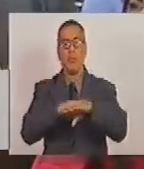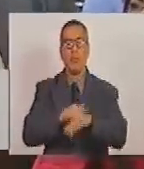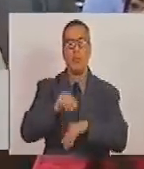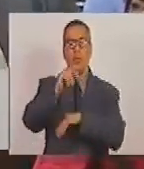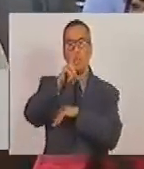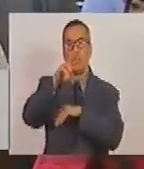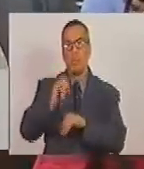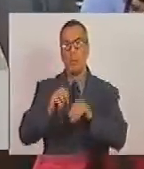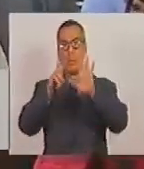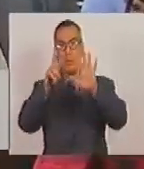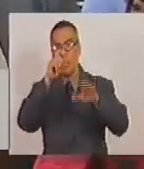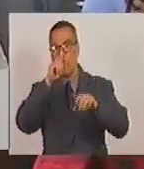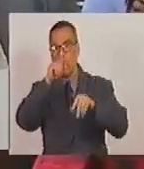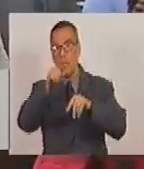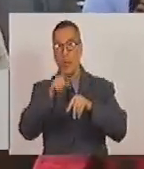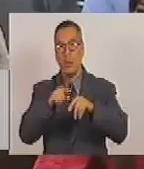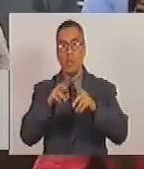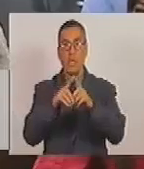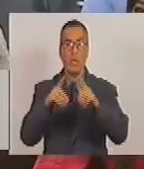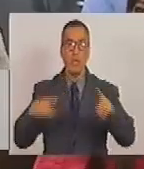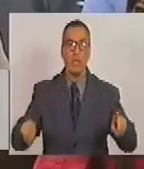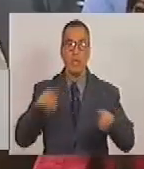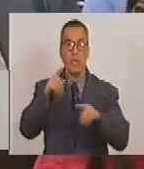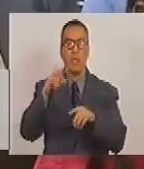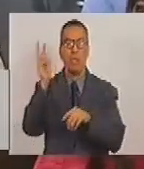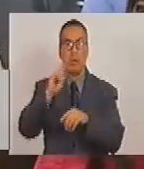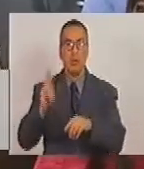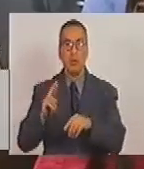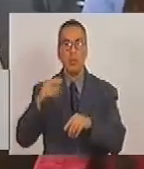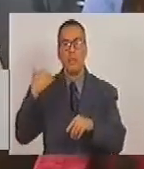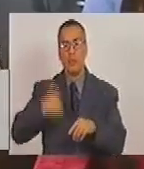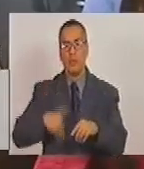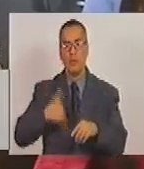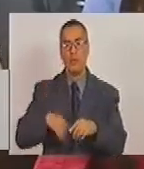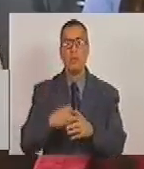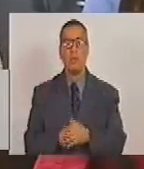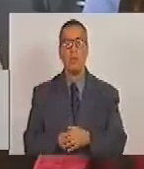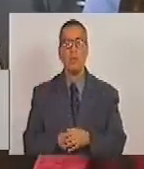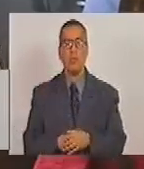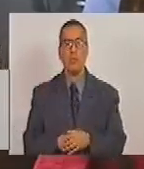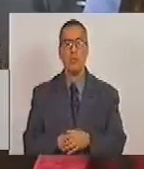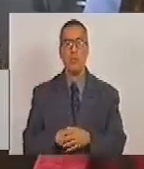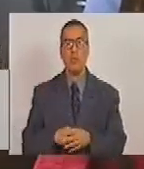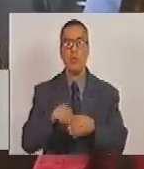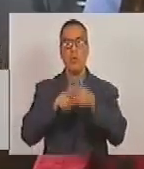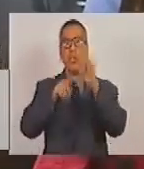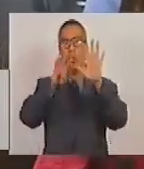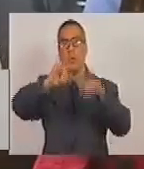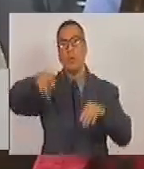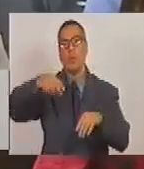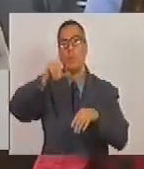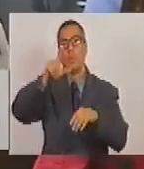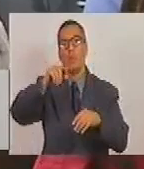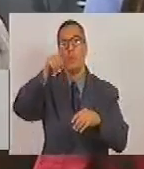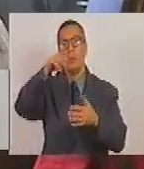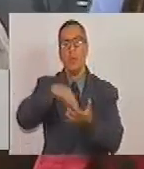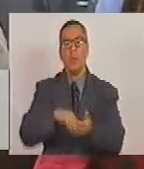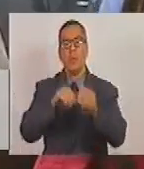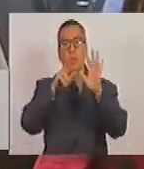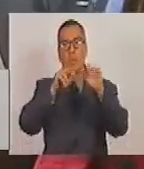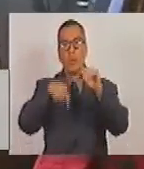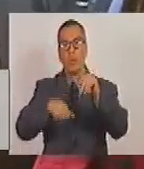207 años de la independencia de la República Argentina. 9 de julio